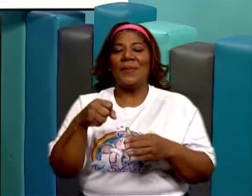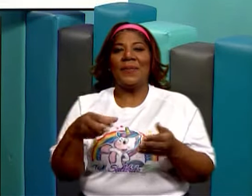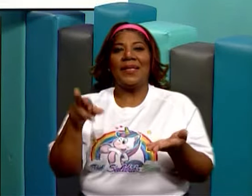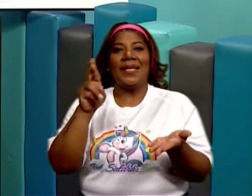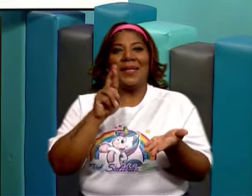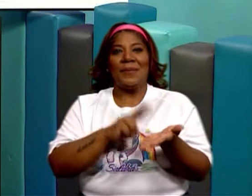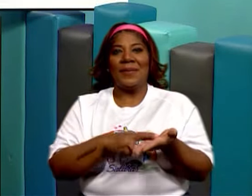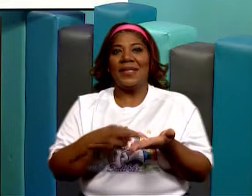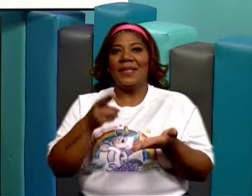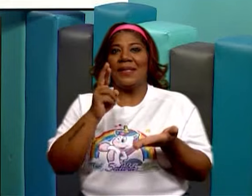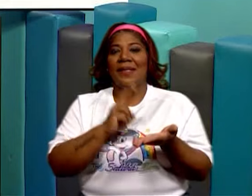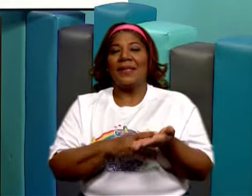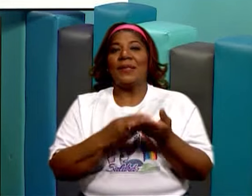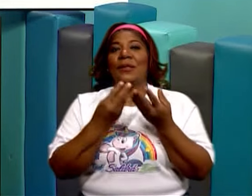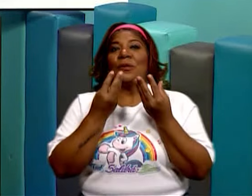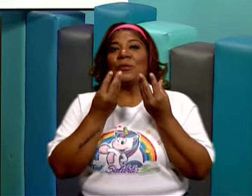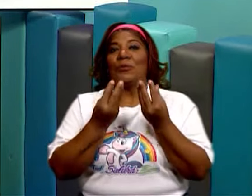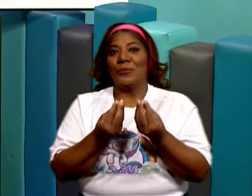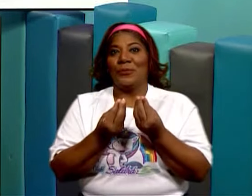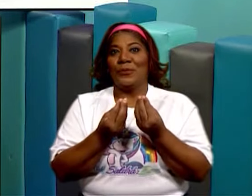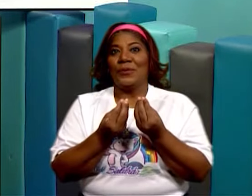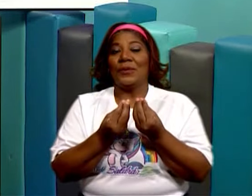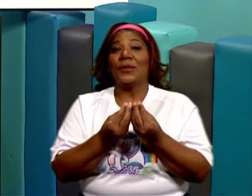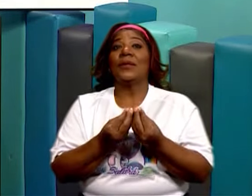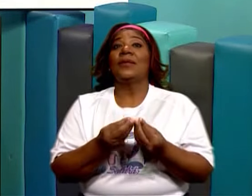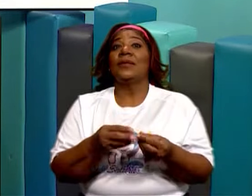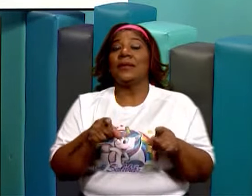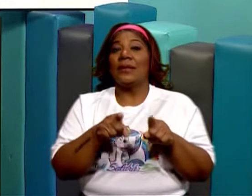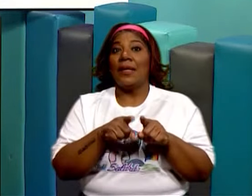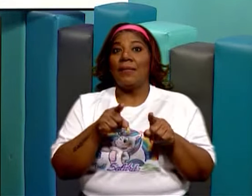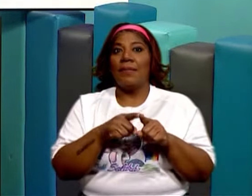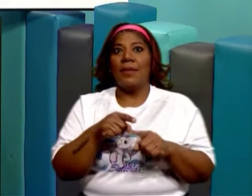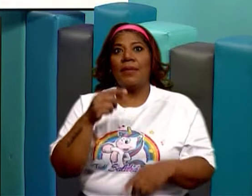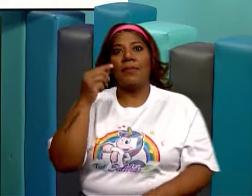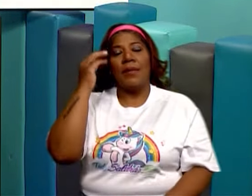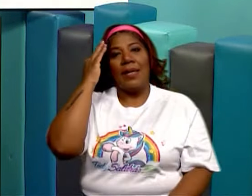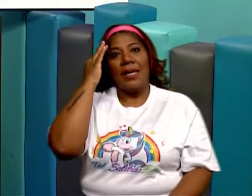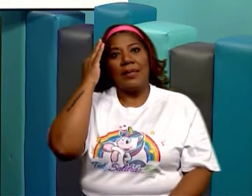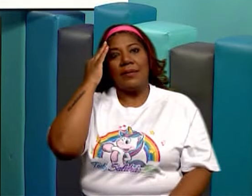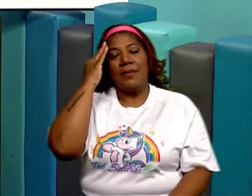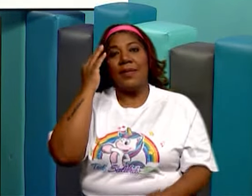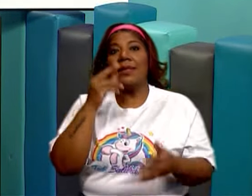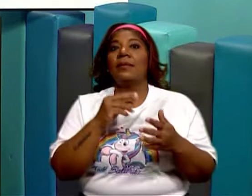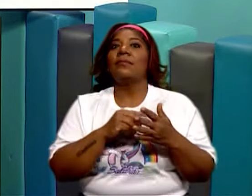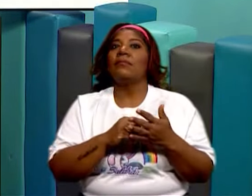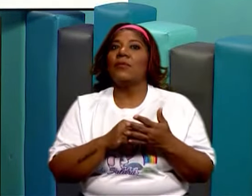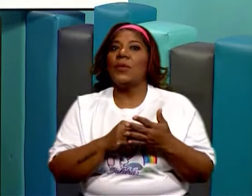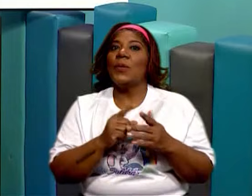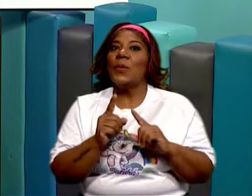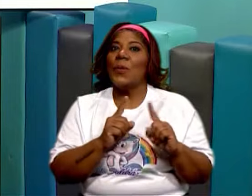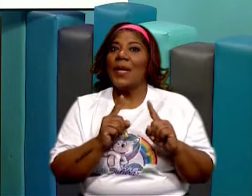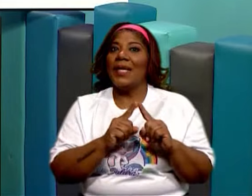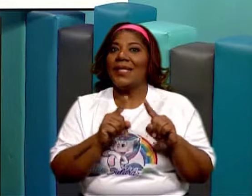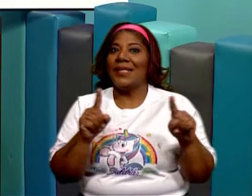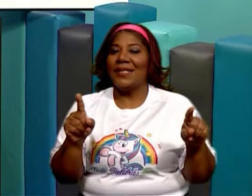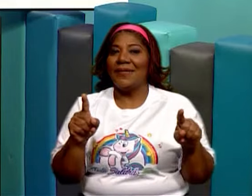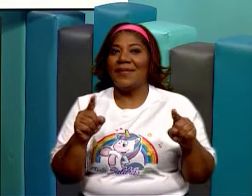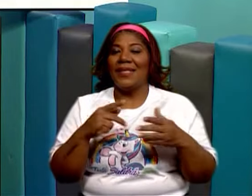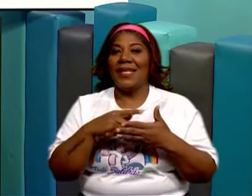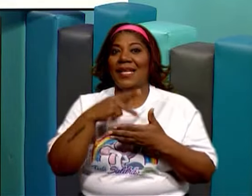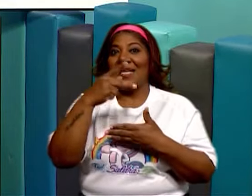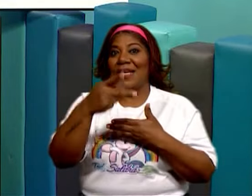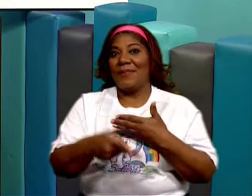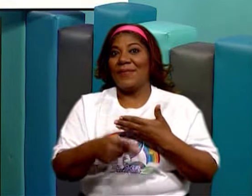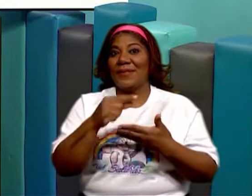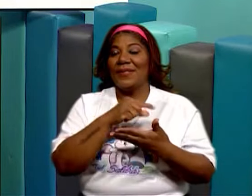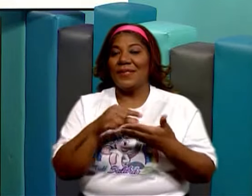muchísimas veces. De esta forma también vas a aprender lo que son los conceptos de cada relieve. Y para terminar, la próxima semana